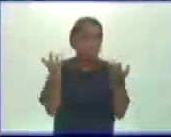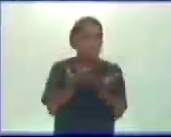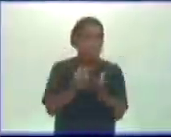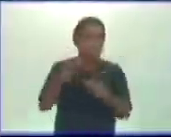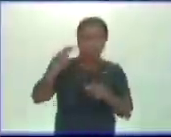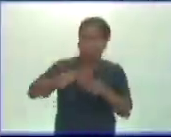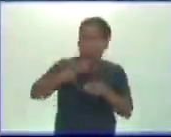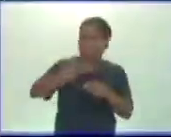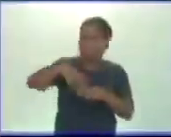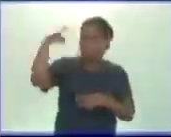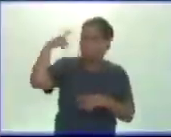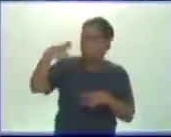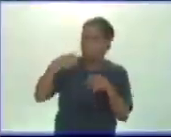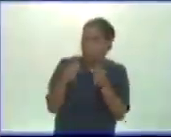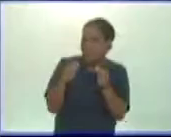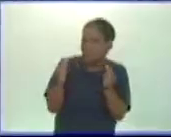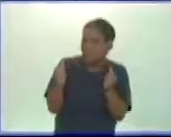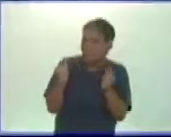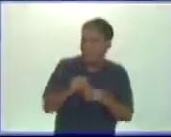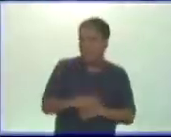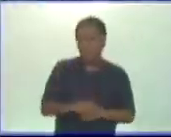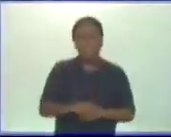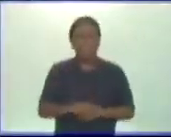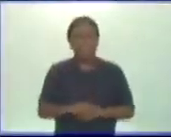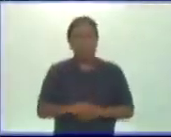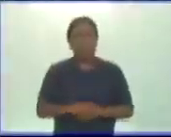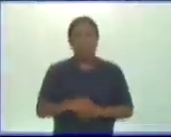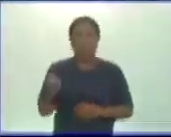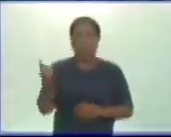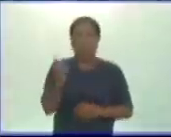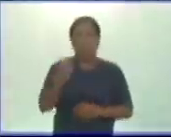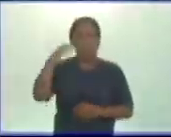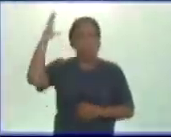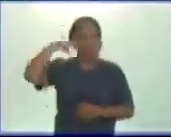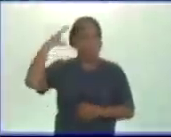engloba a cualquier precipitación ácida, no solo a la lluvia,